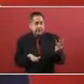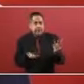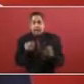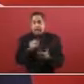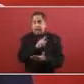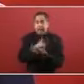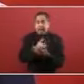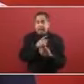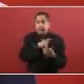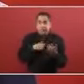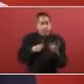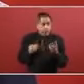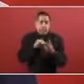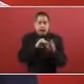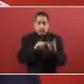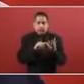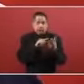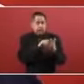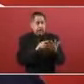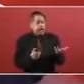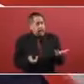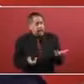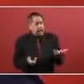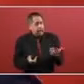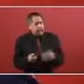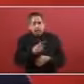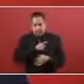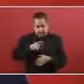lo permite. Entonces, tenemos que